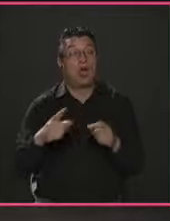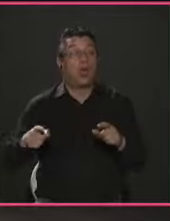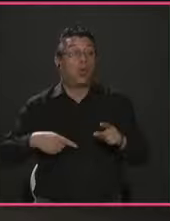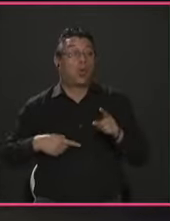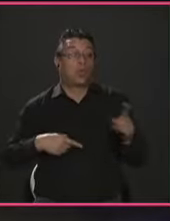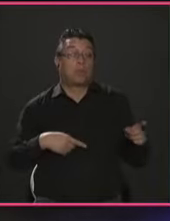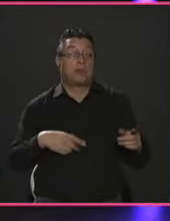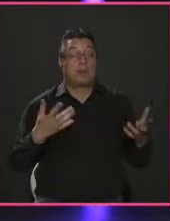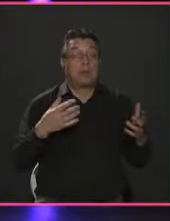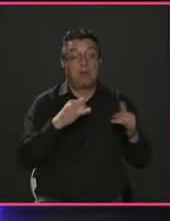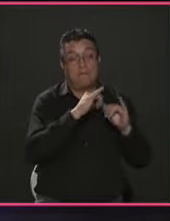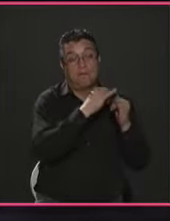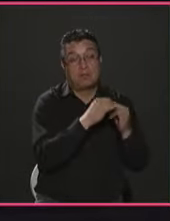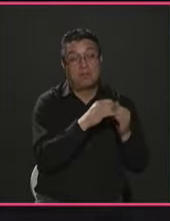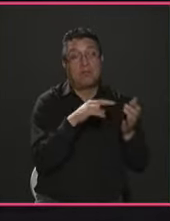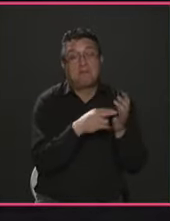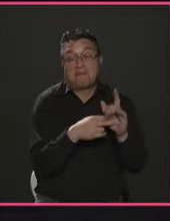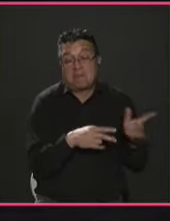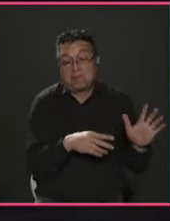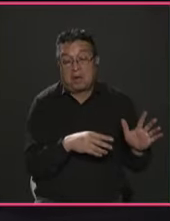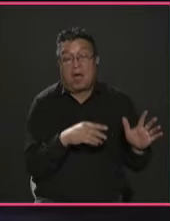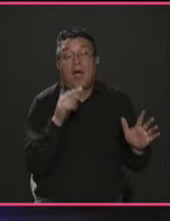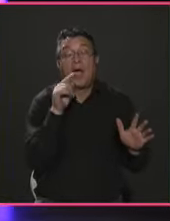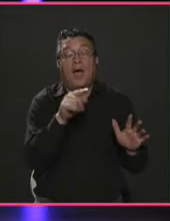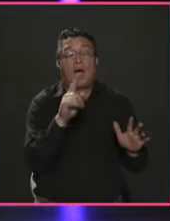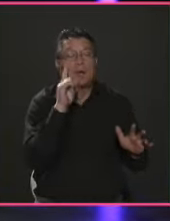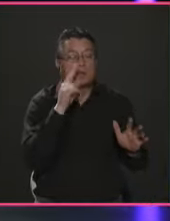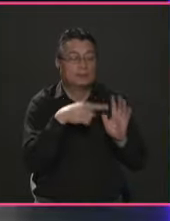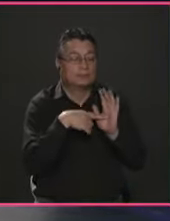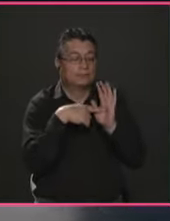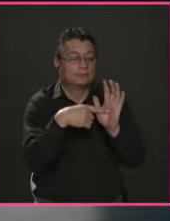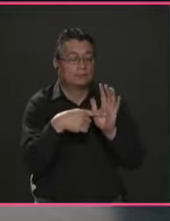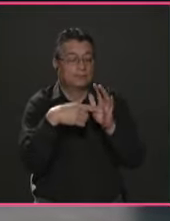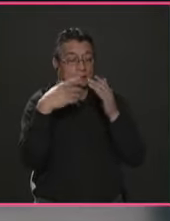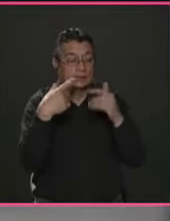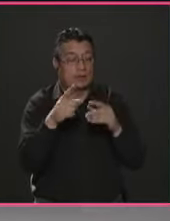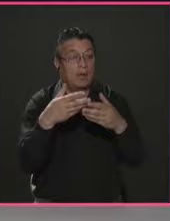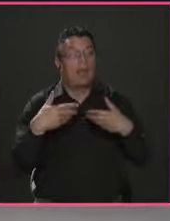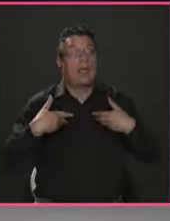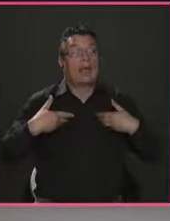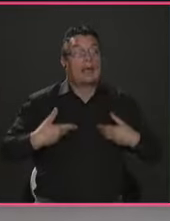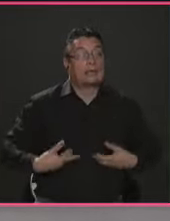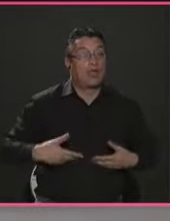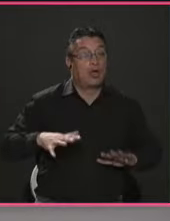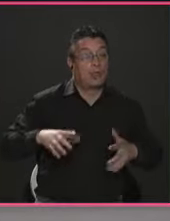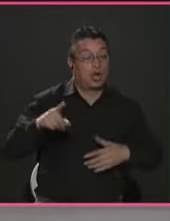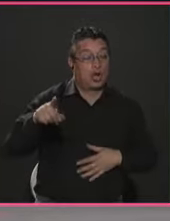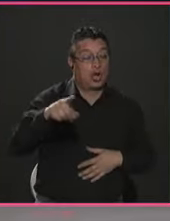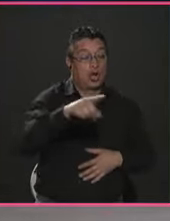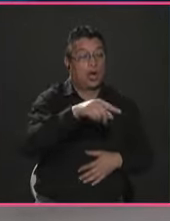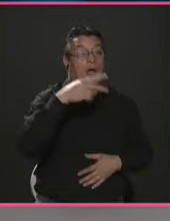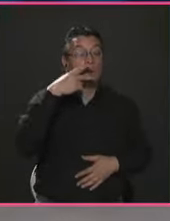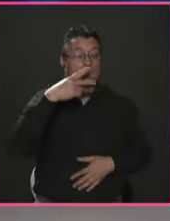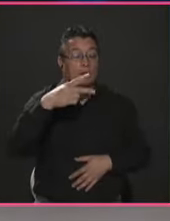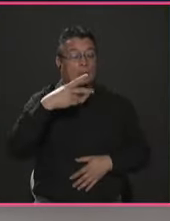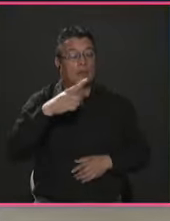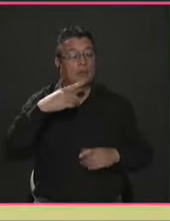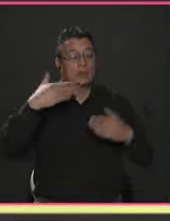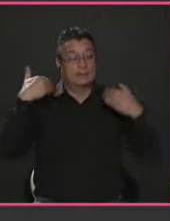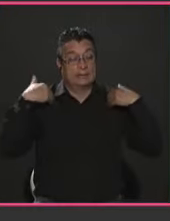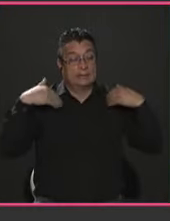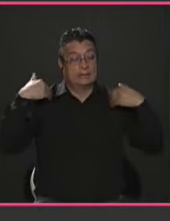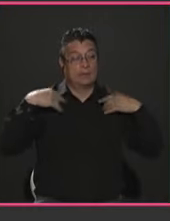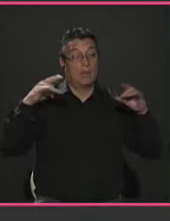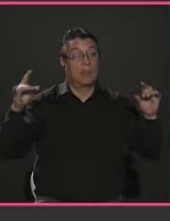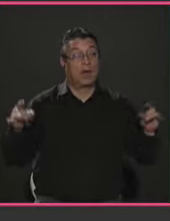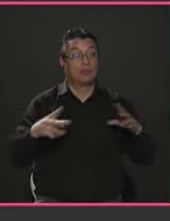Canal Y eso trae un montón de problemas y ese problemas los quería reflejar con el siguiente ya que están muy cansados a lo mejor hasta ahora quería reflejarlo con el siguiente ejercicio digamos